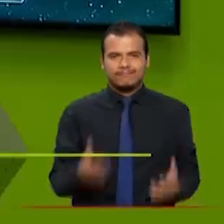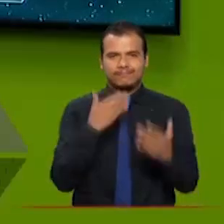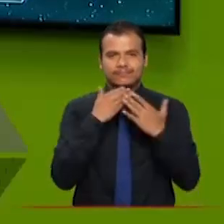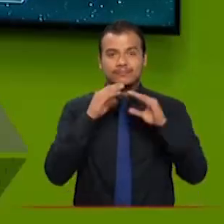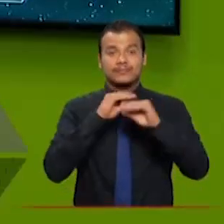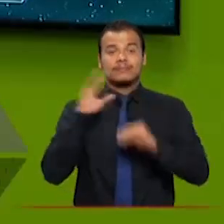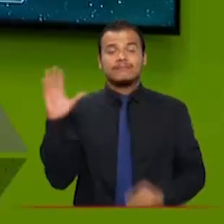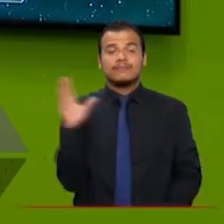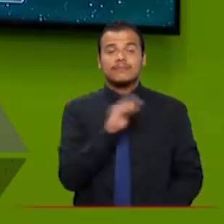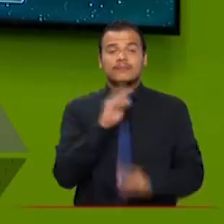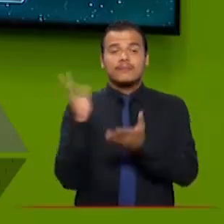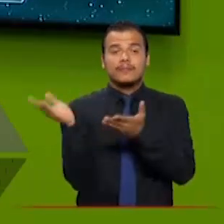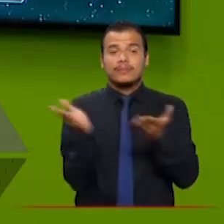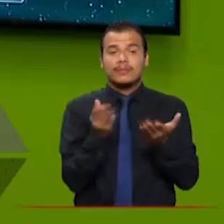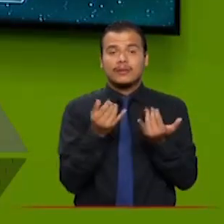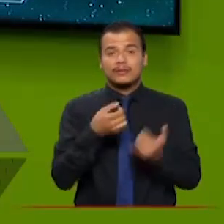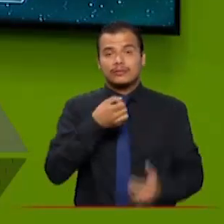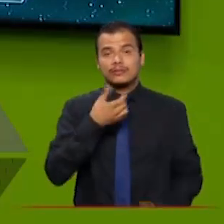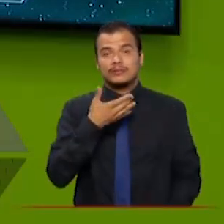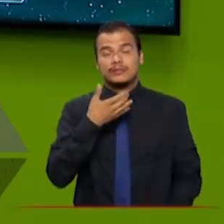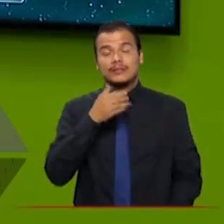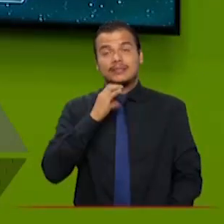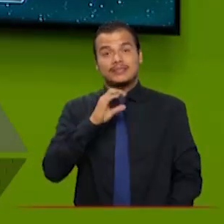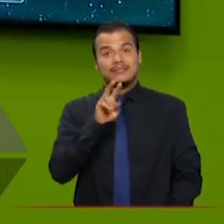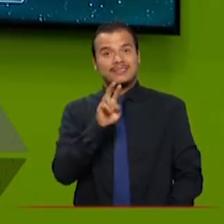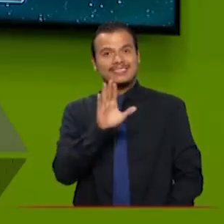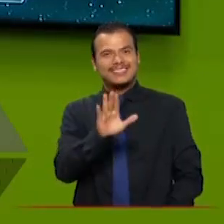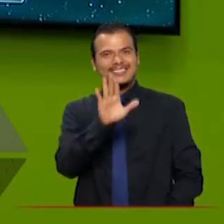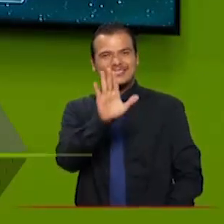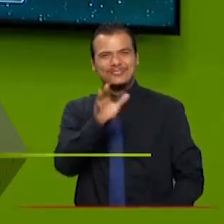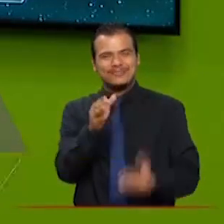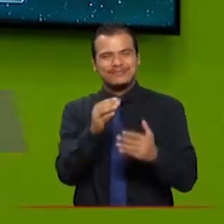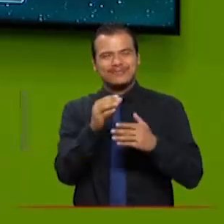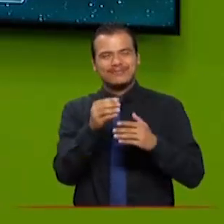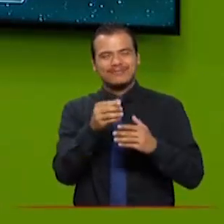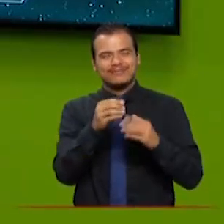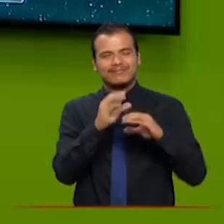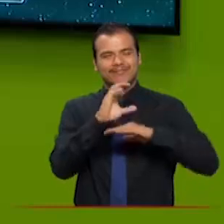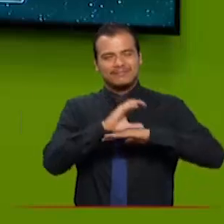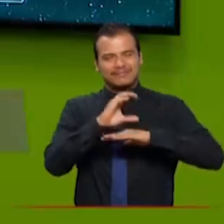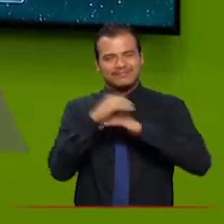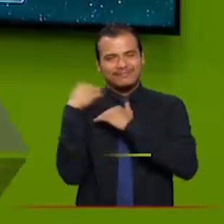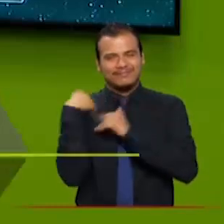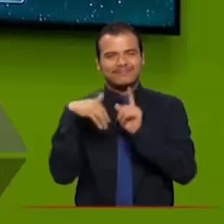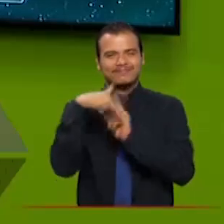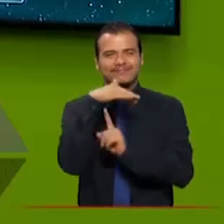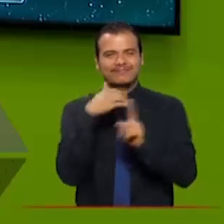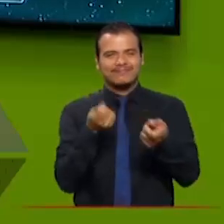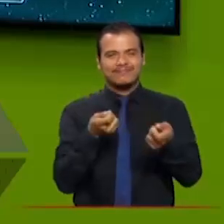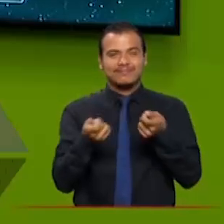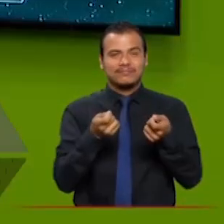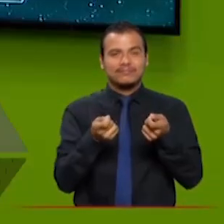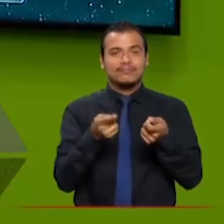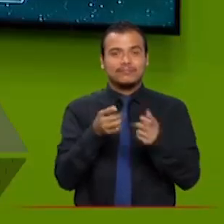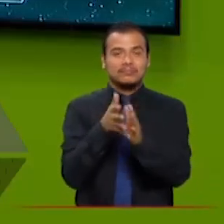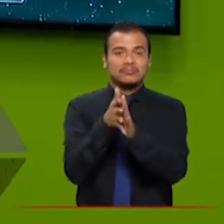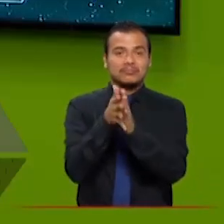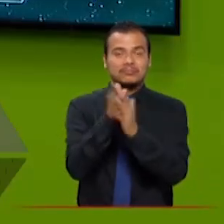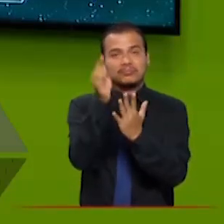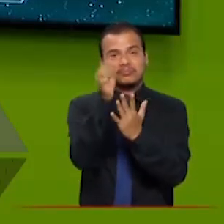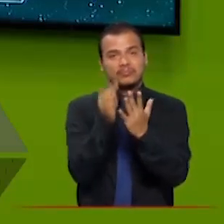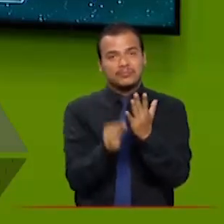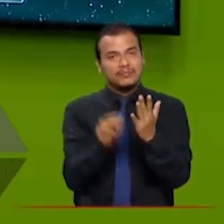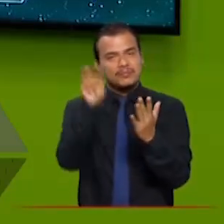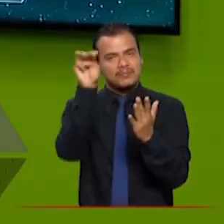Buenas noches, bienvenidos al Informativo CBC, el espacio de la Corporación Autónoma Regional del Valle del Cauca, con la información más